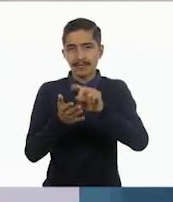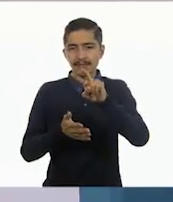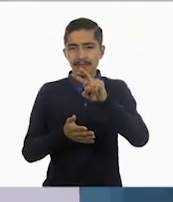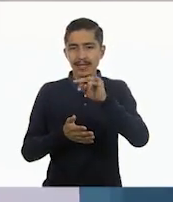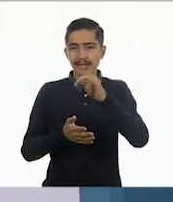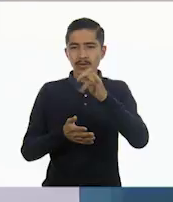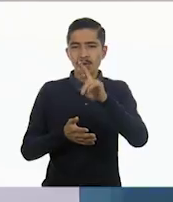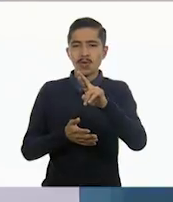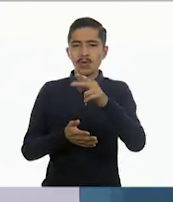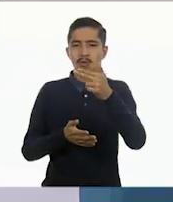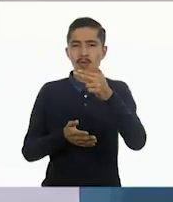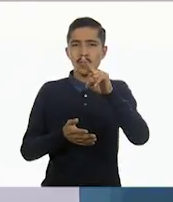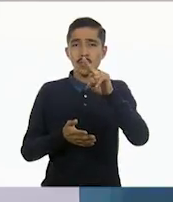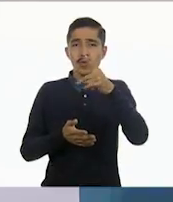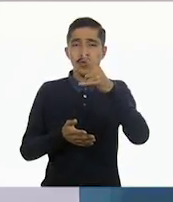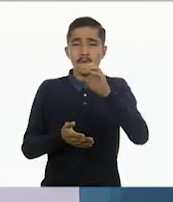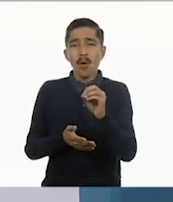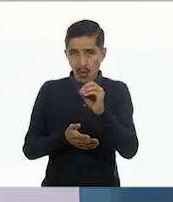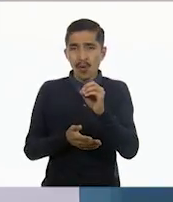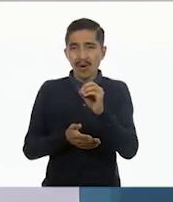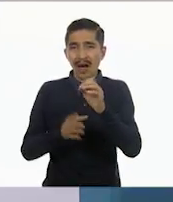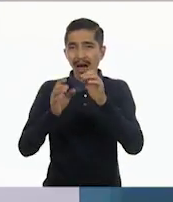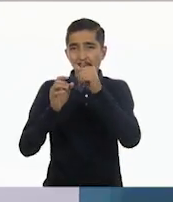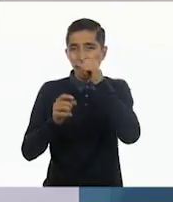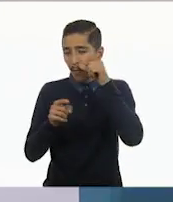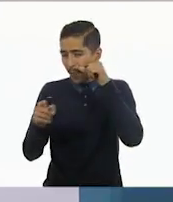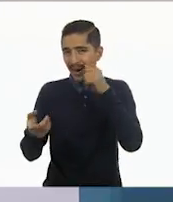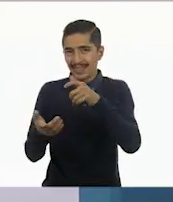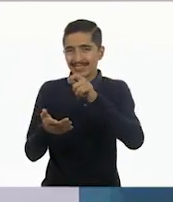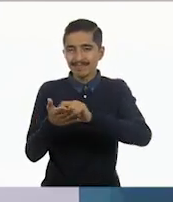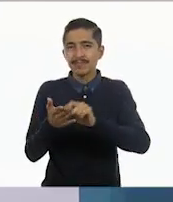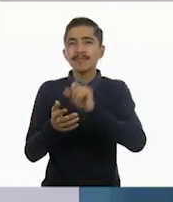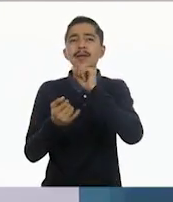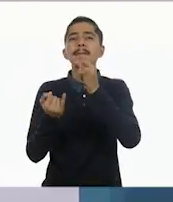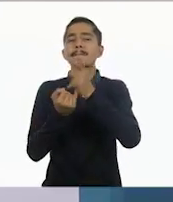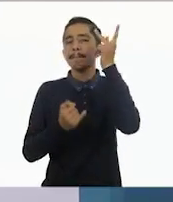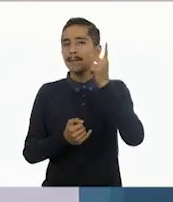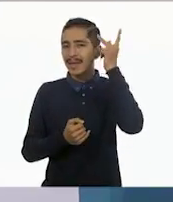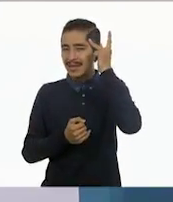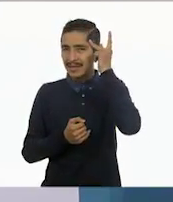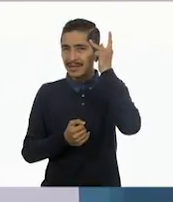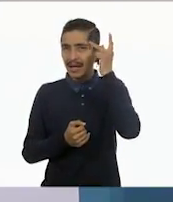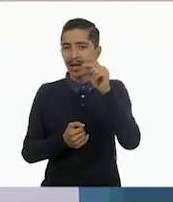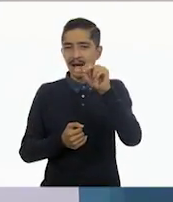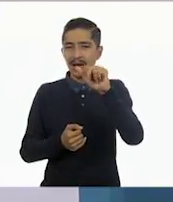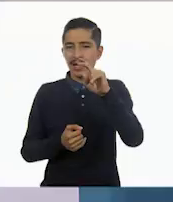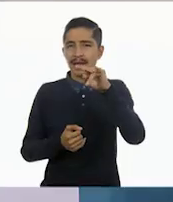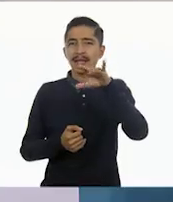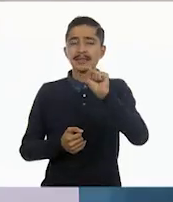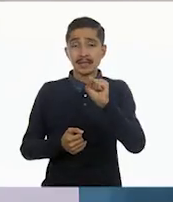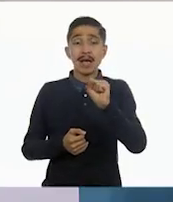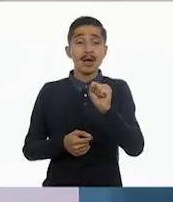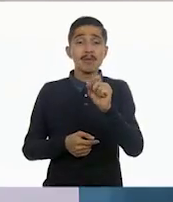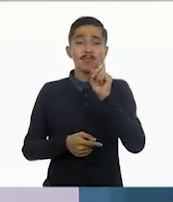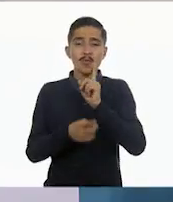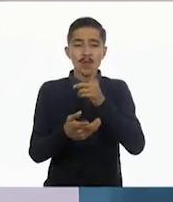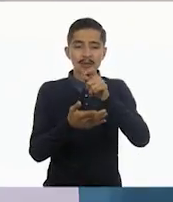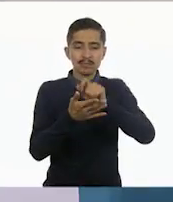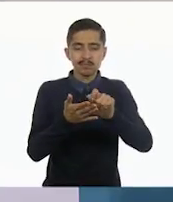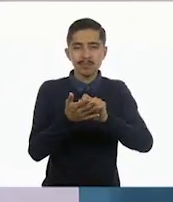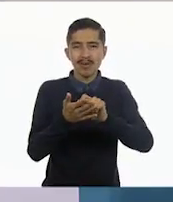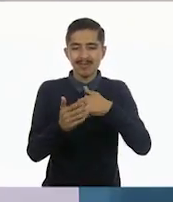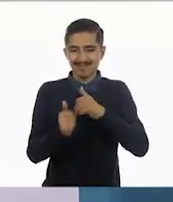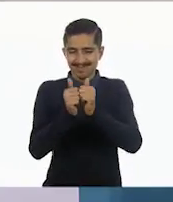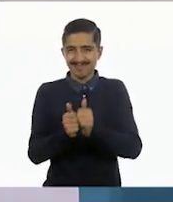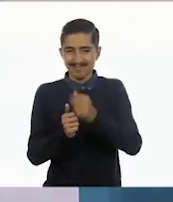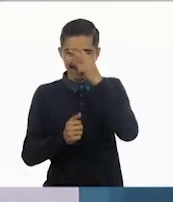Hugo al presidente Juárez. También tenemos el diario de la princesa Agnes de Salm-Salm, y ella narra su estadía en México